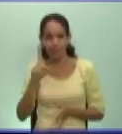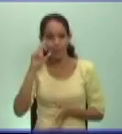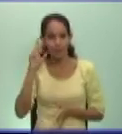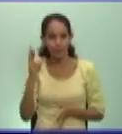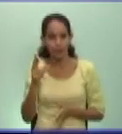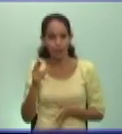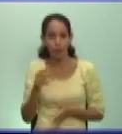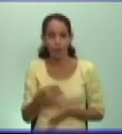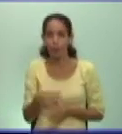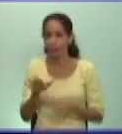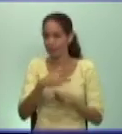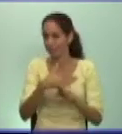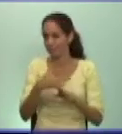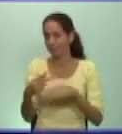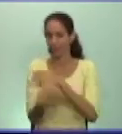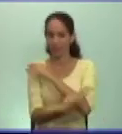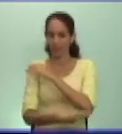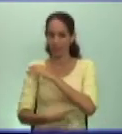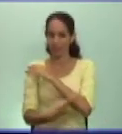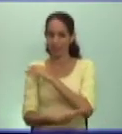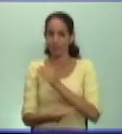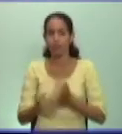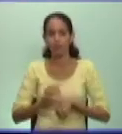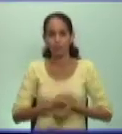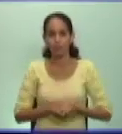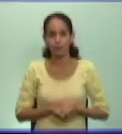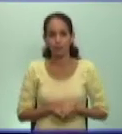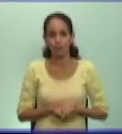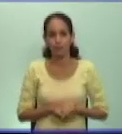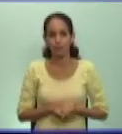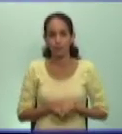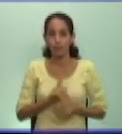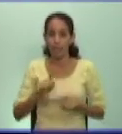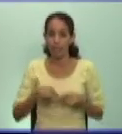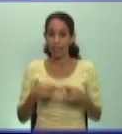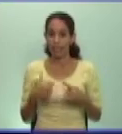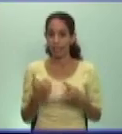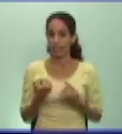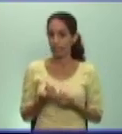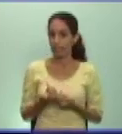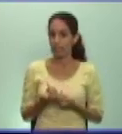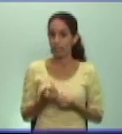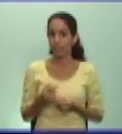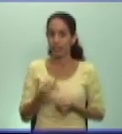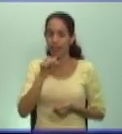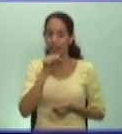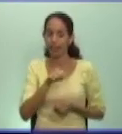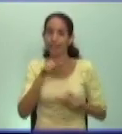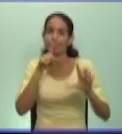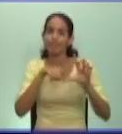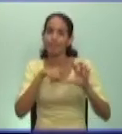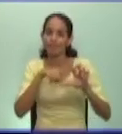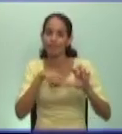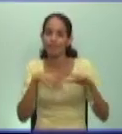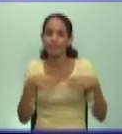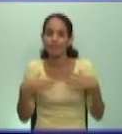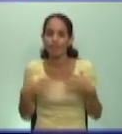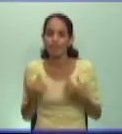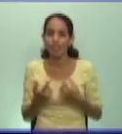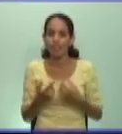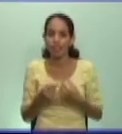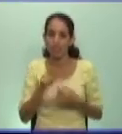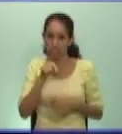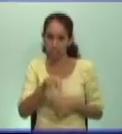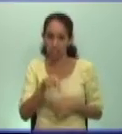Bolivia, Ecuador y lo que se extiende a otros países. Quiere decir entonces que este es el contenido. Ya sin más, nos